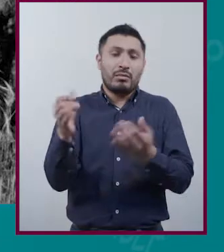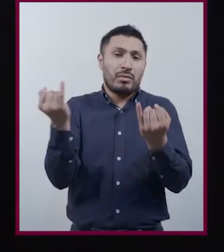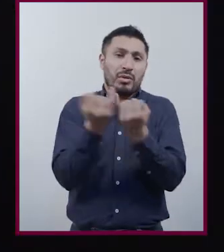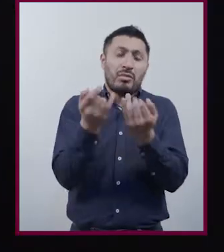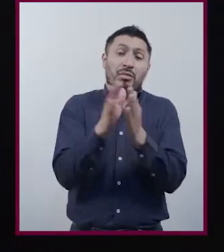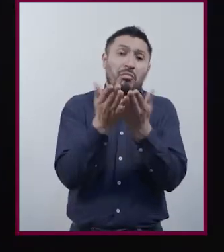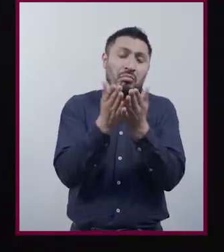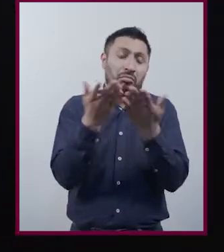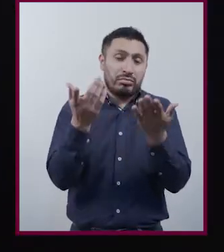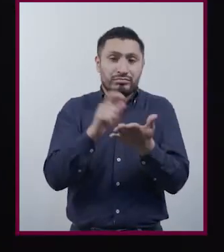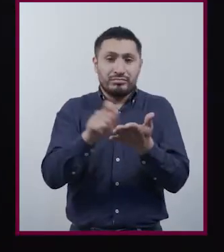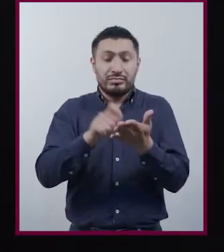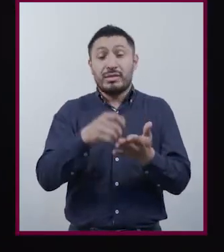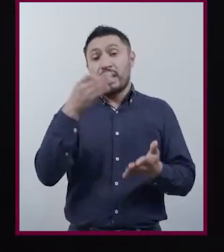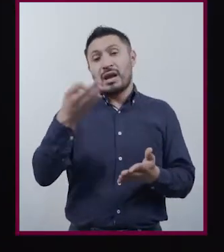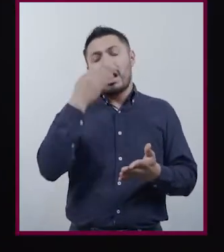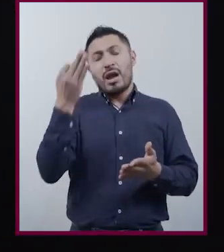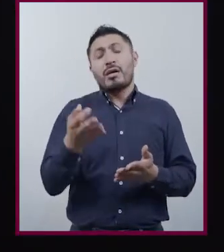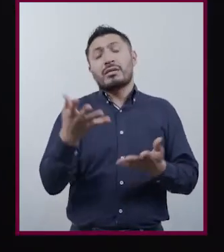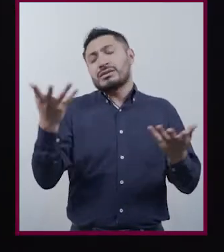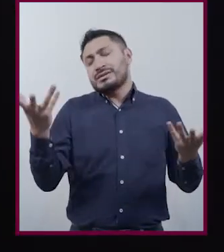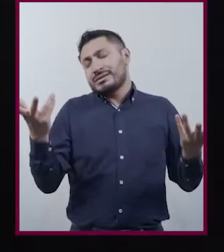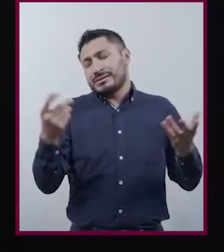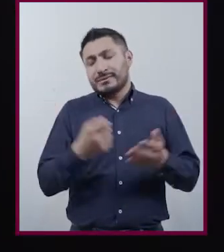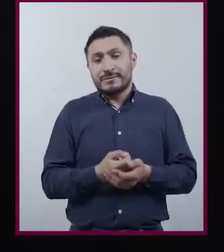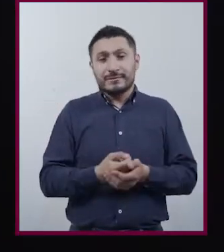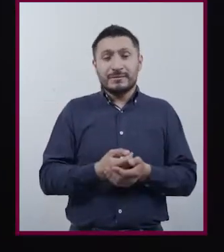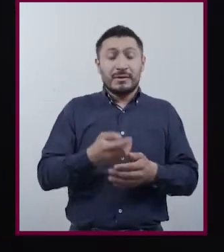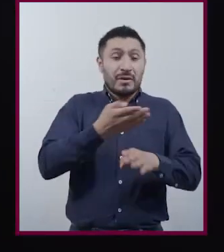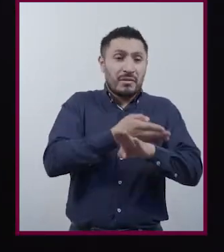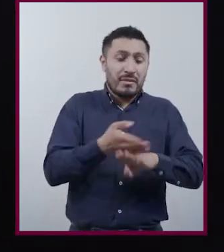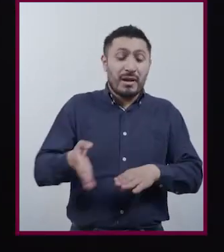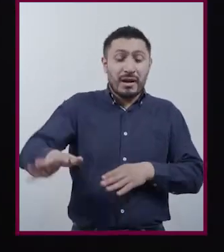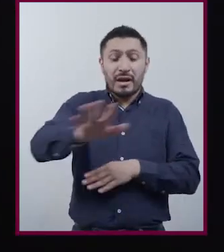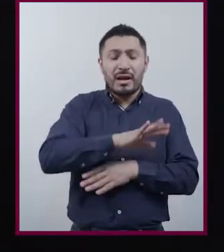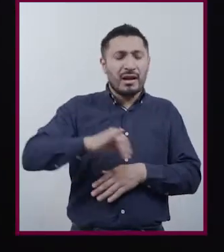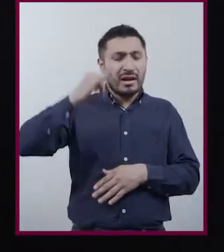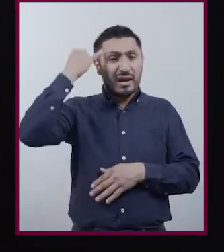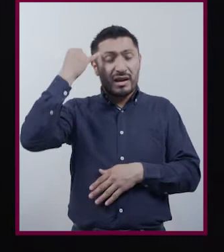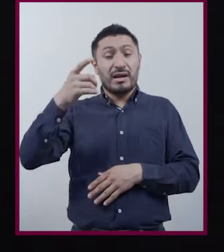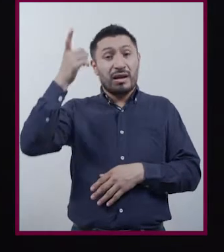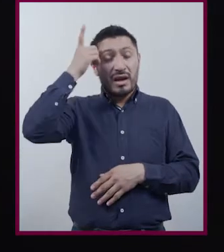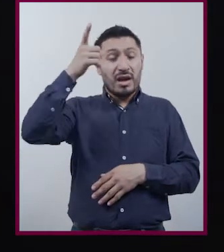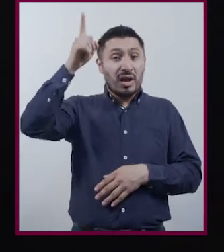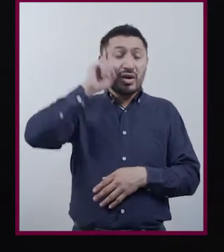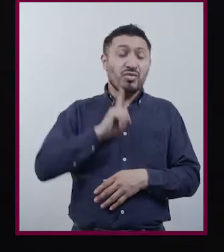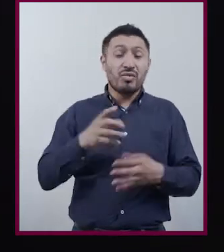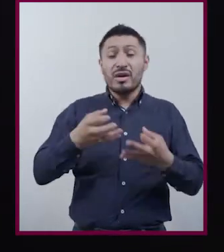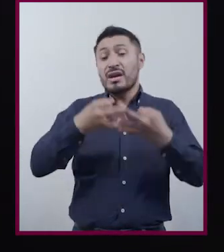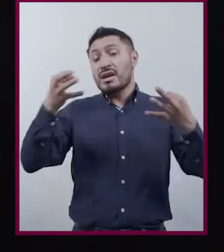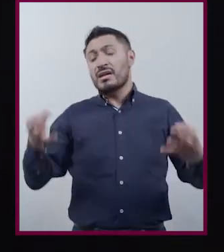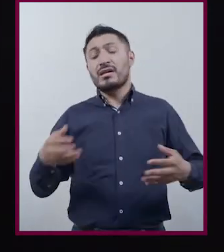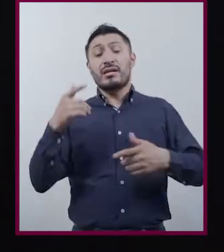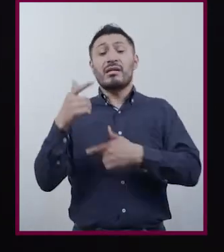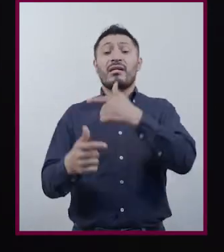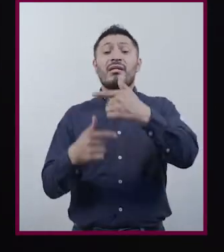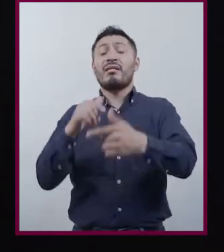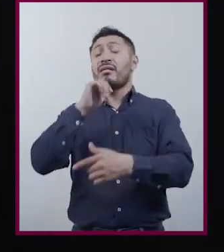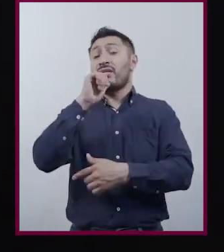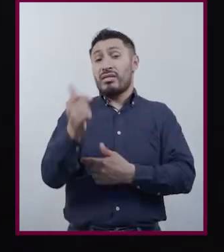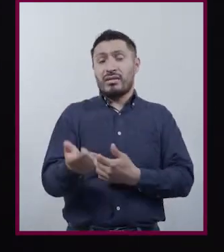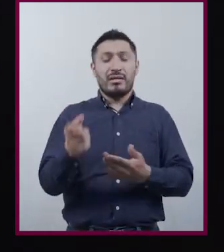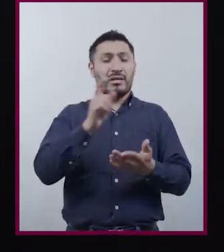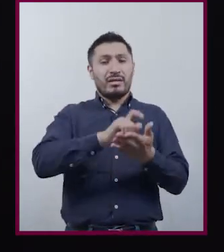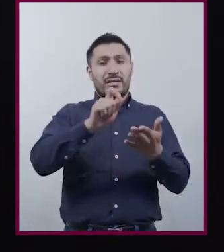libro. Flor de invernadero, una blanca en media de indios, una terrateniente en medio de desheredados, ha